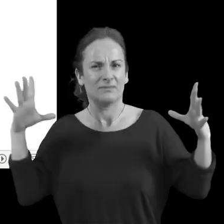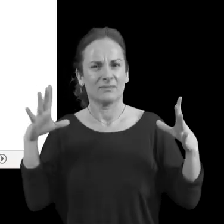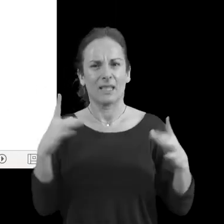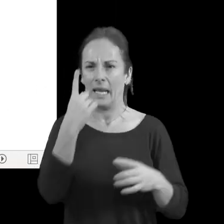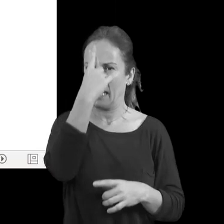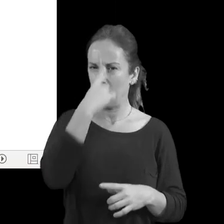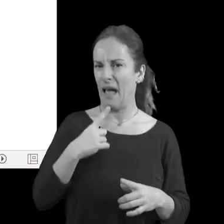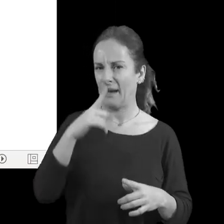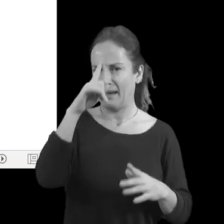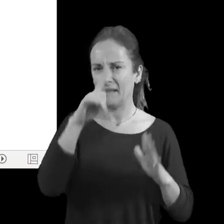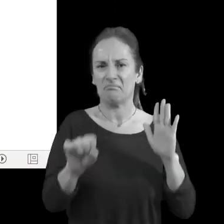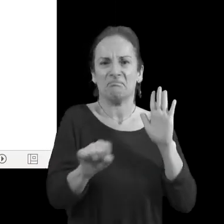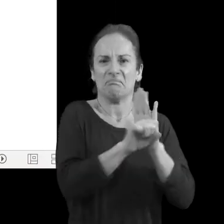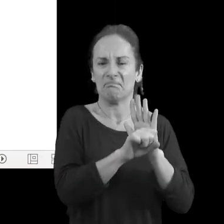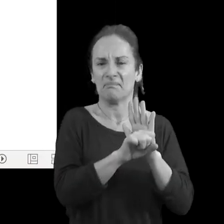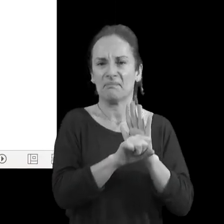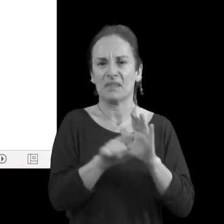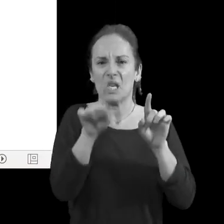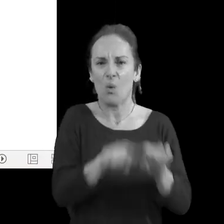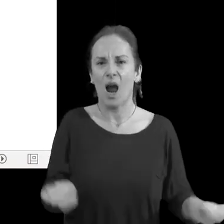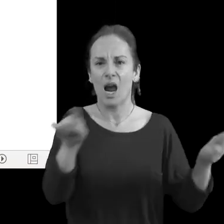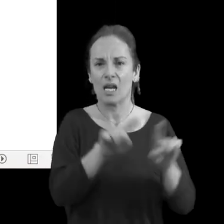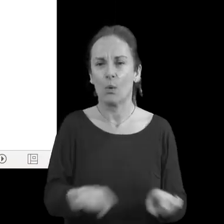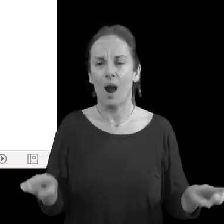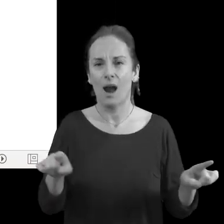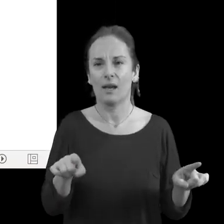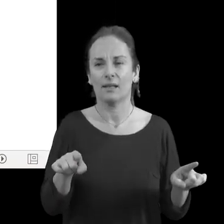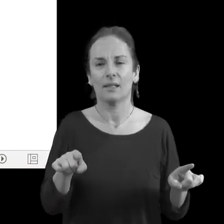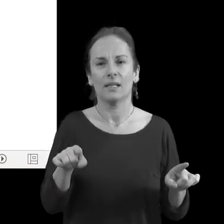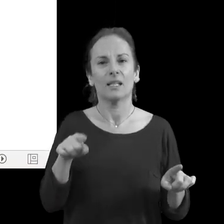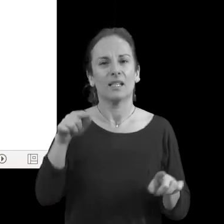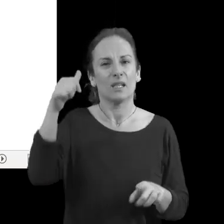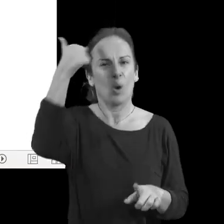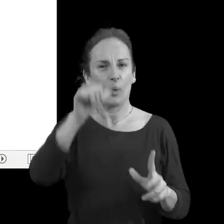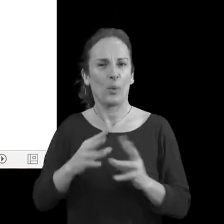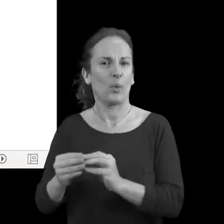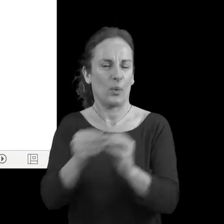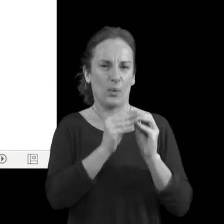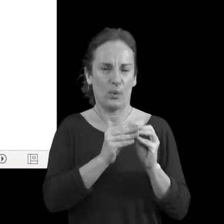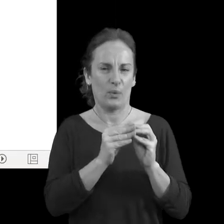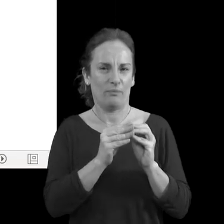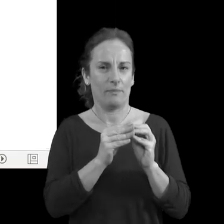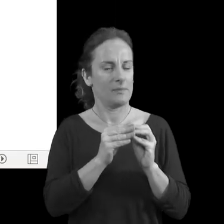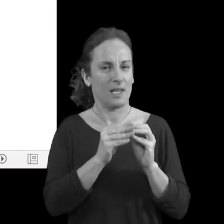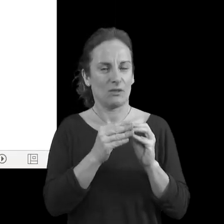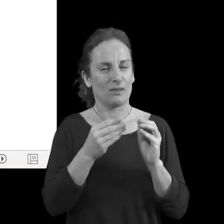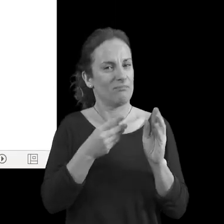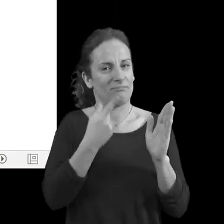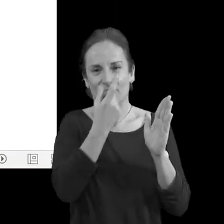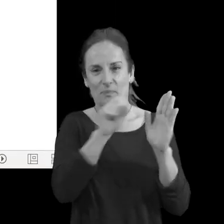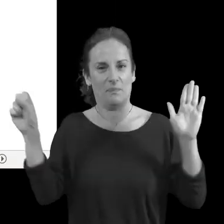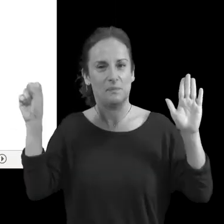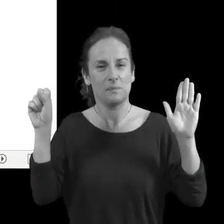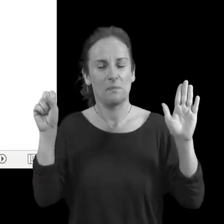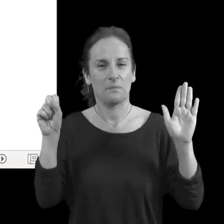estigmatizadas, orientadas a una mirada heteromasculina, etcétera, ¿no? Y creo que, de hecho, desde los